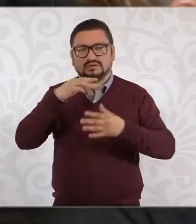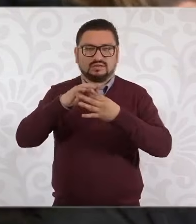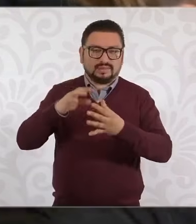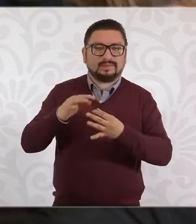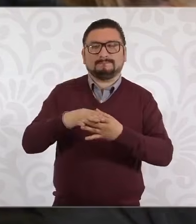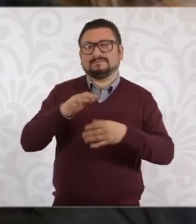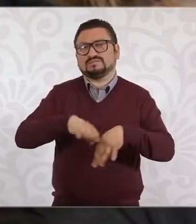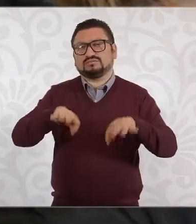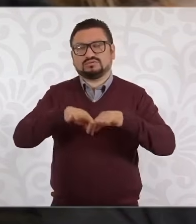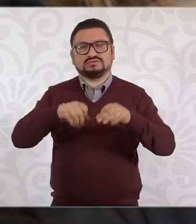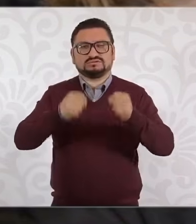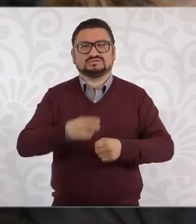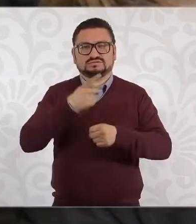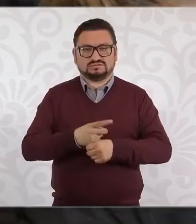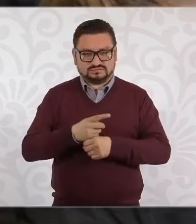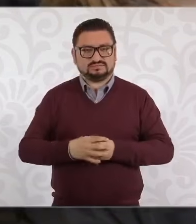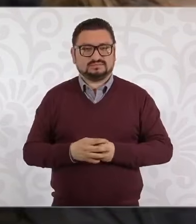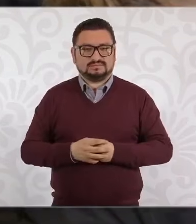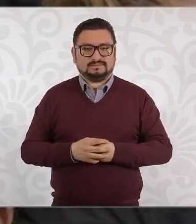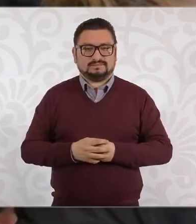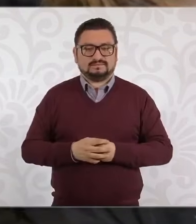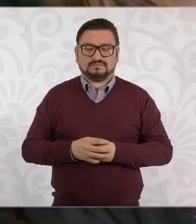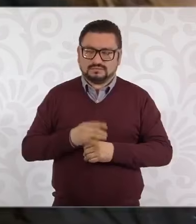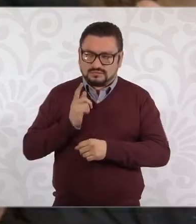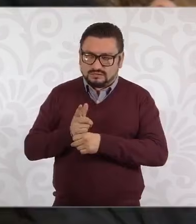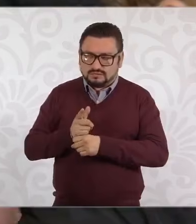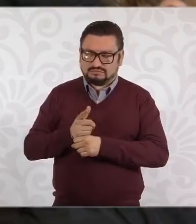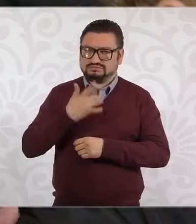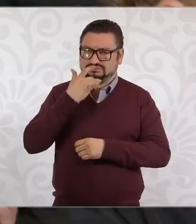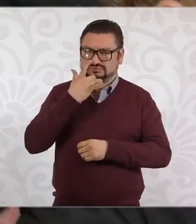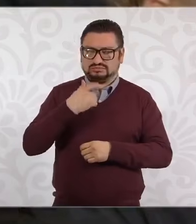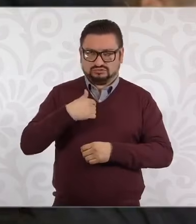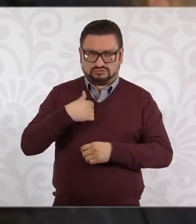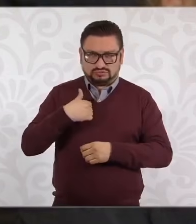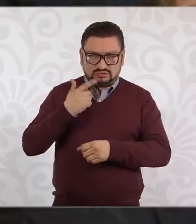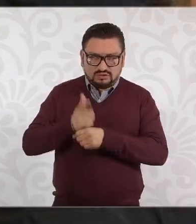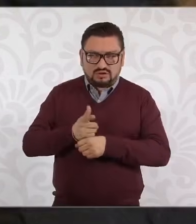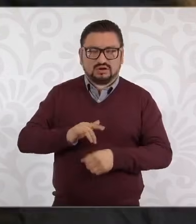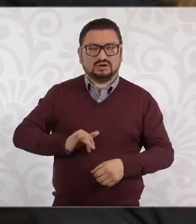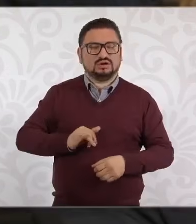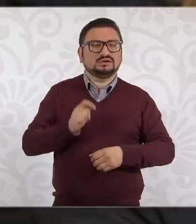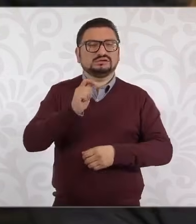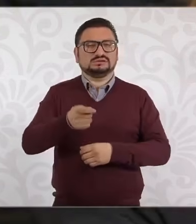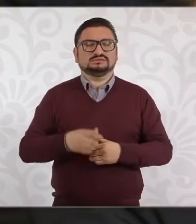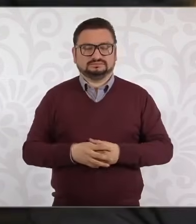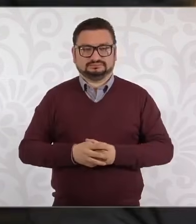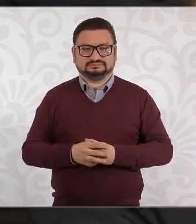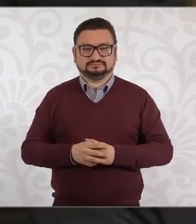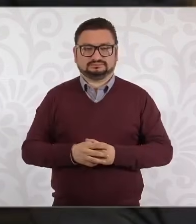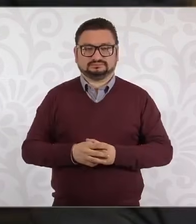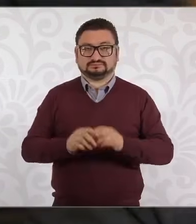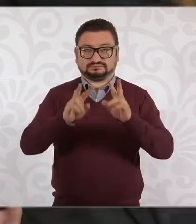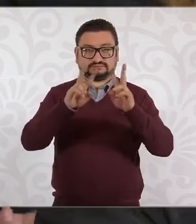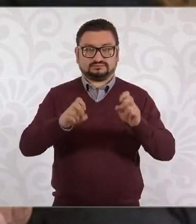destacando el tema de seguridad. Llamó la atención, en lo particular me llamó la atención, el que en el caso del